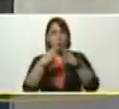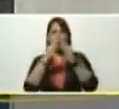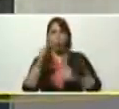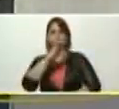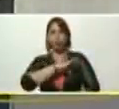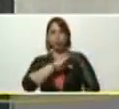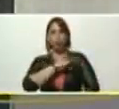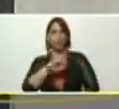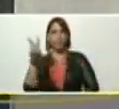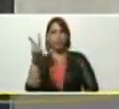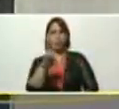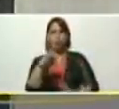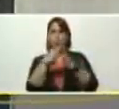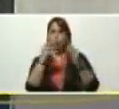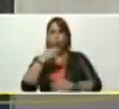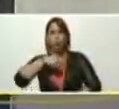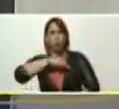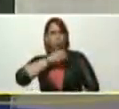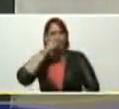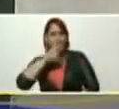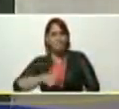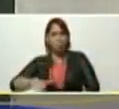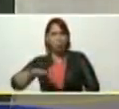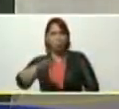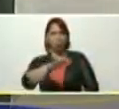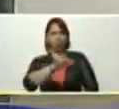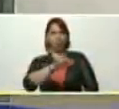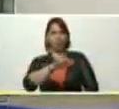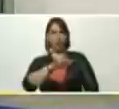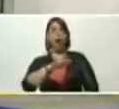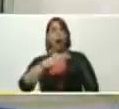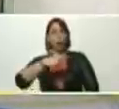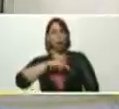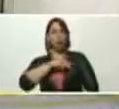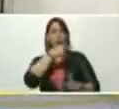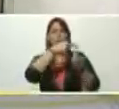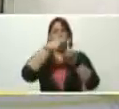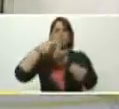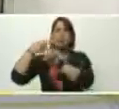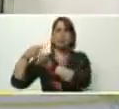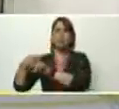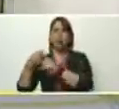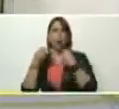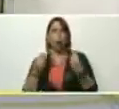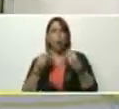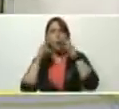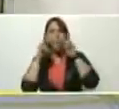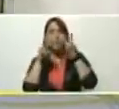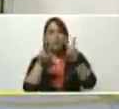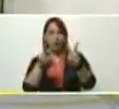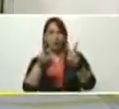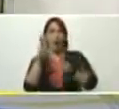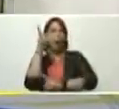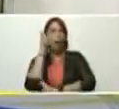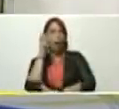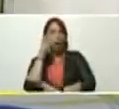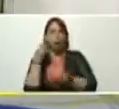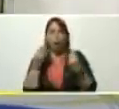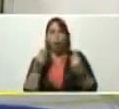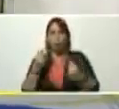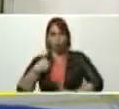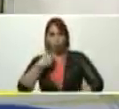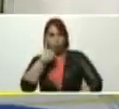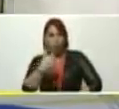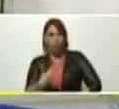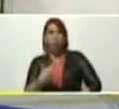venezolana, a todo nuestro pueblo, por las expectativas positivas con que recibieron el anuncio de